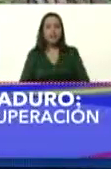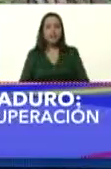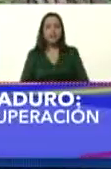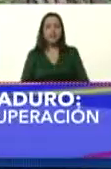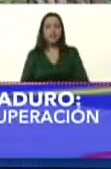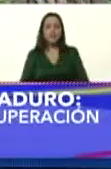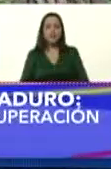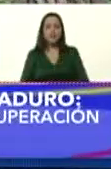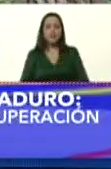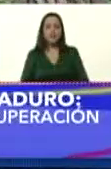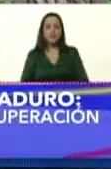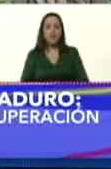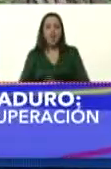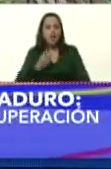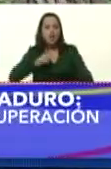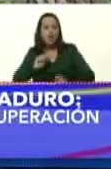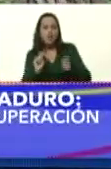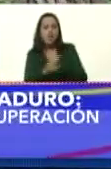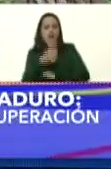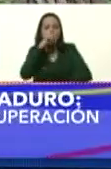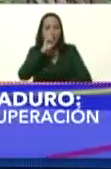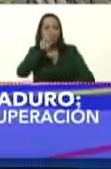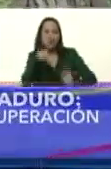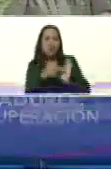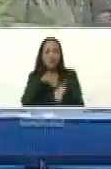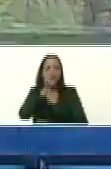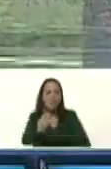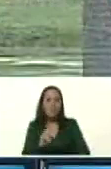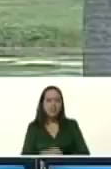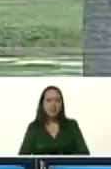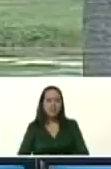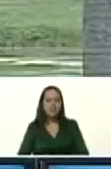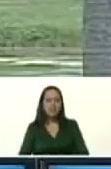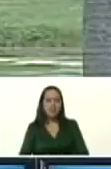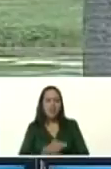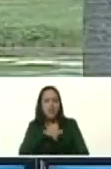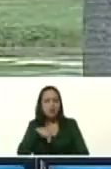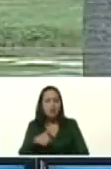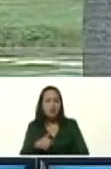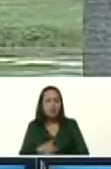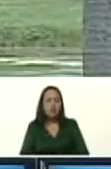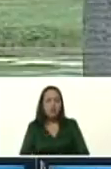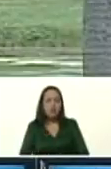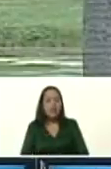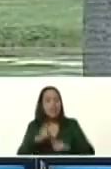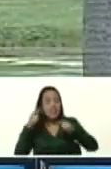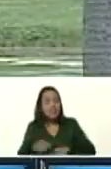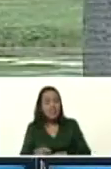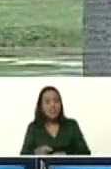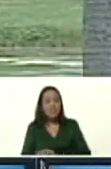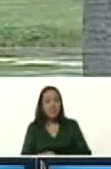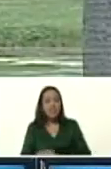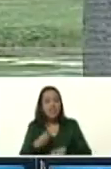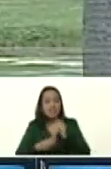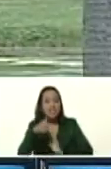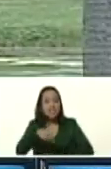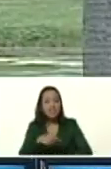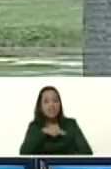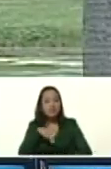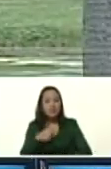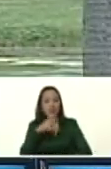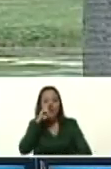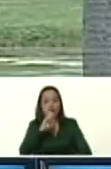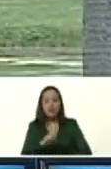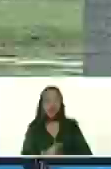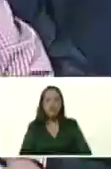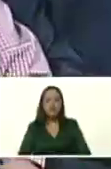debemos convertir el año 2020 en nuestro año. Héctor Rodríguez,